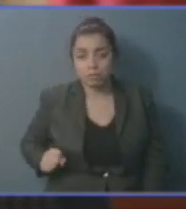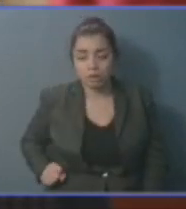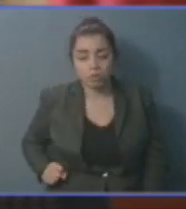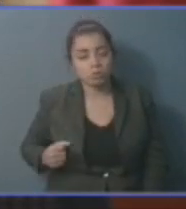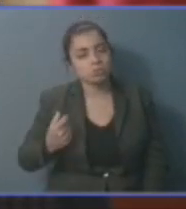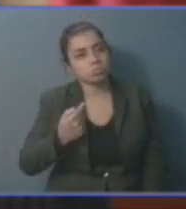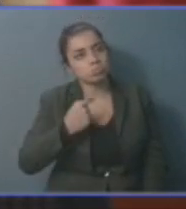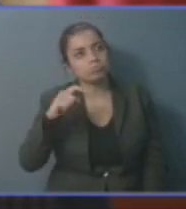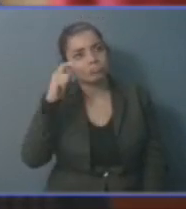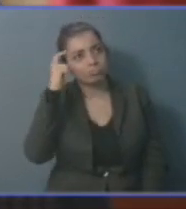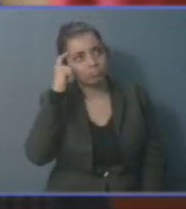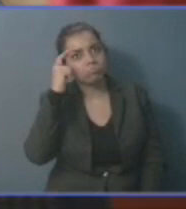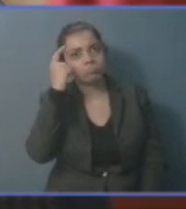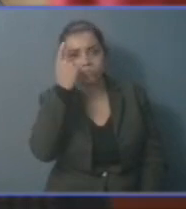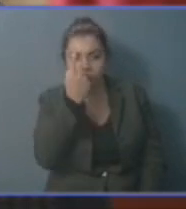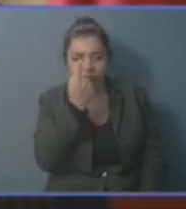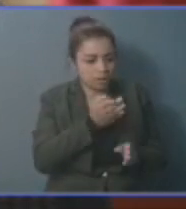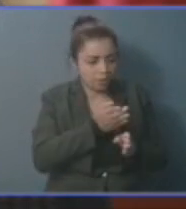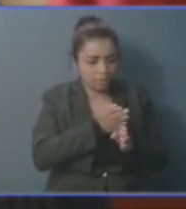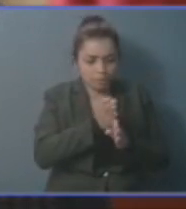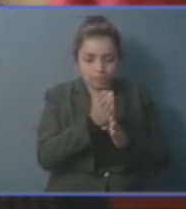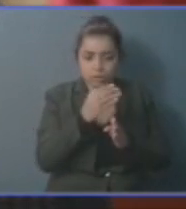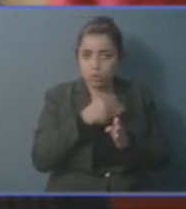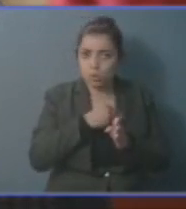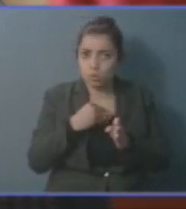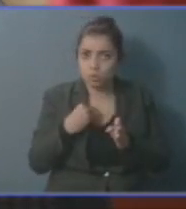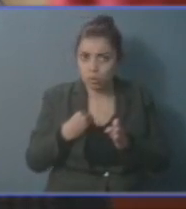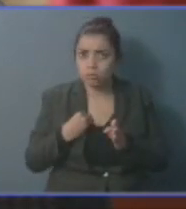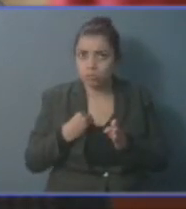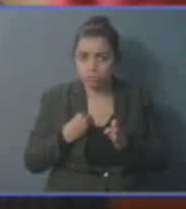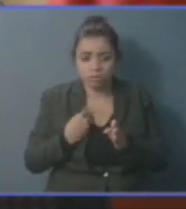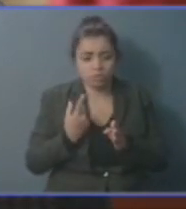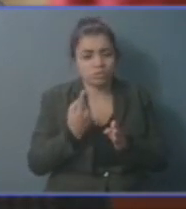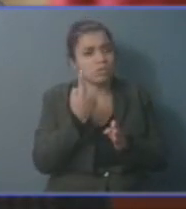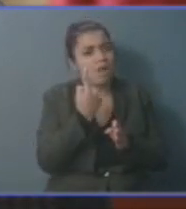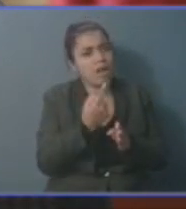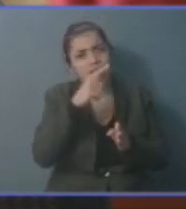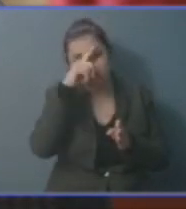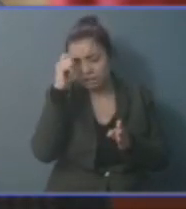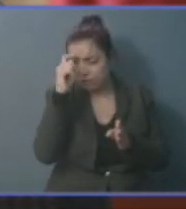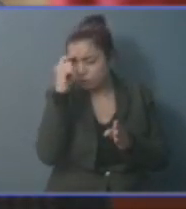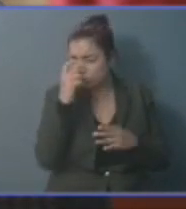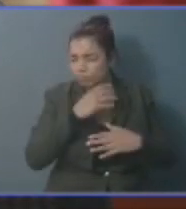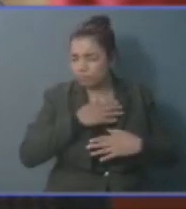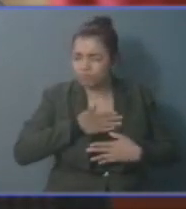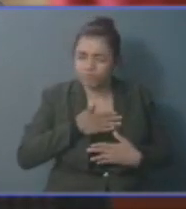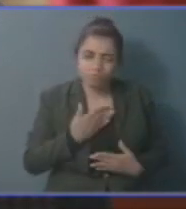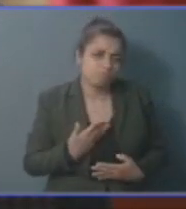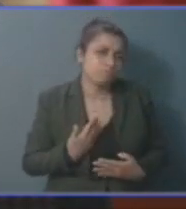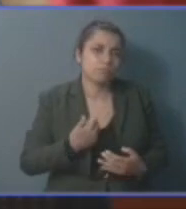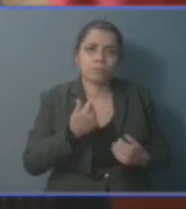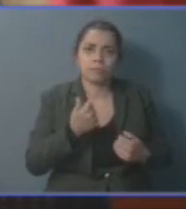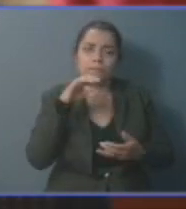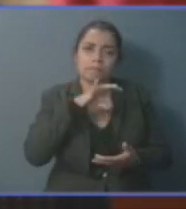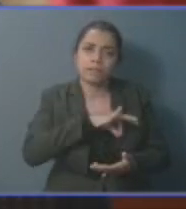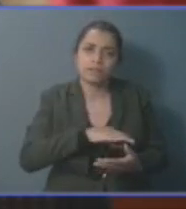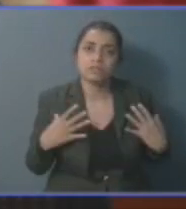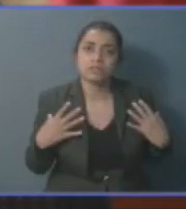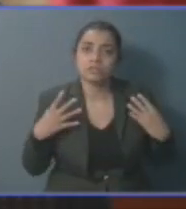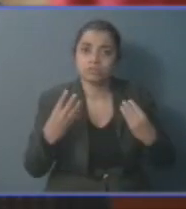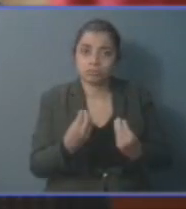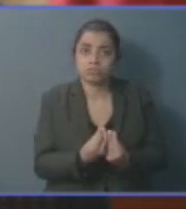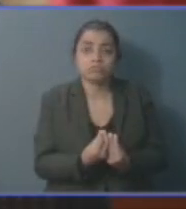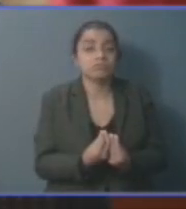considerando que la profesión de médico es una labor humanitaria desarrollada en beneficio de la sociedad,